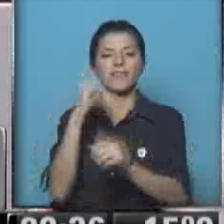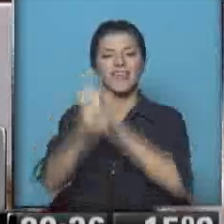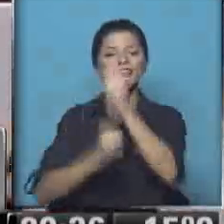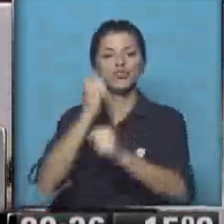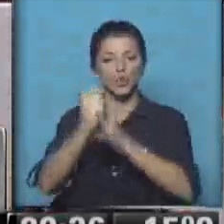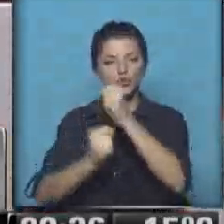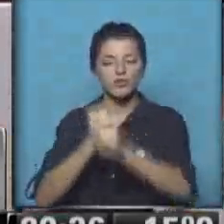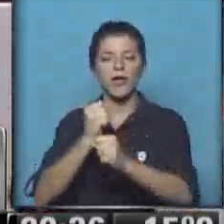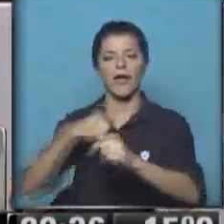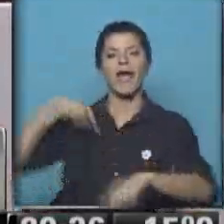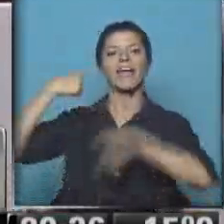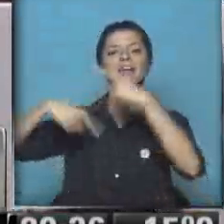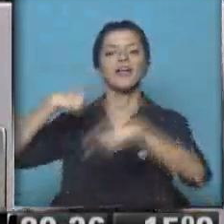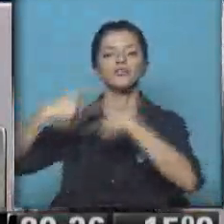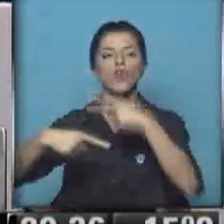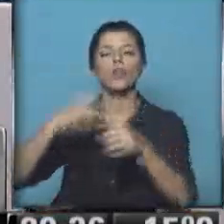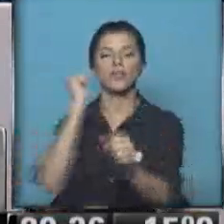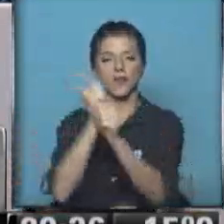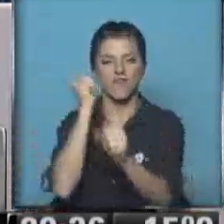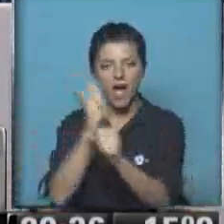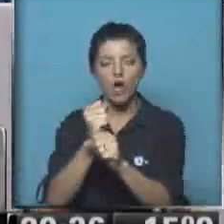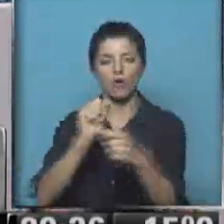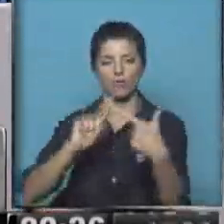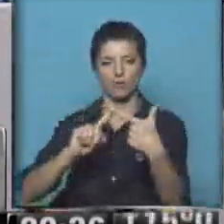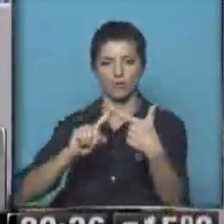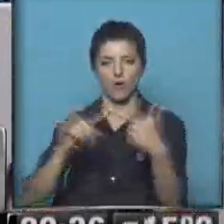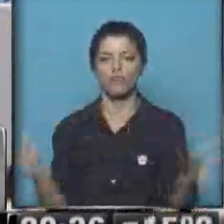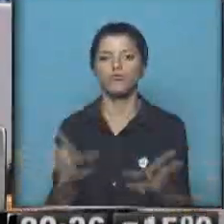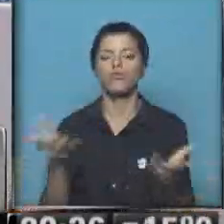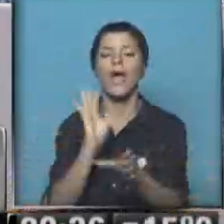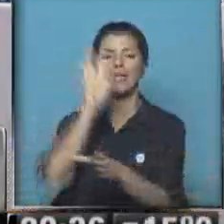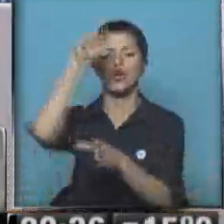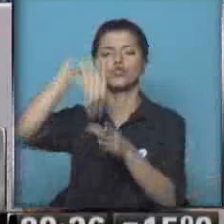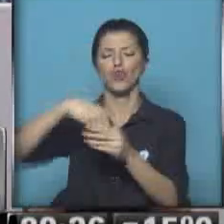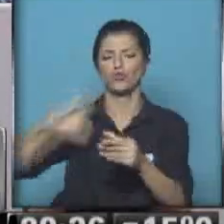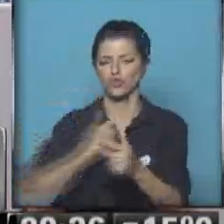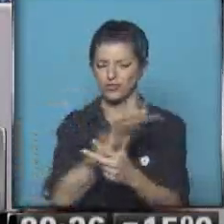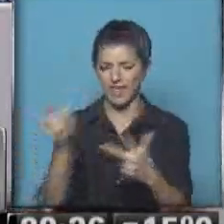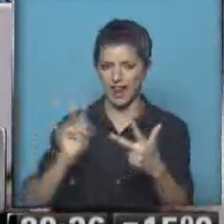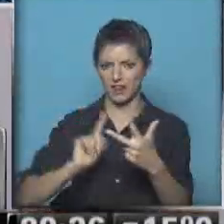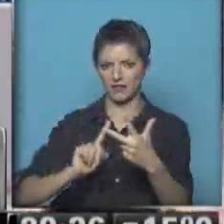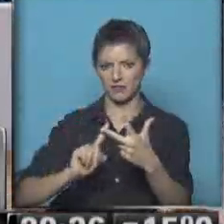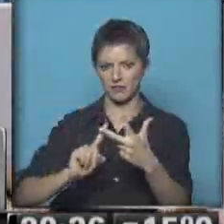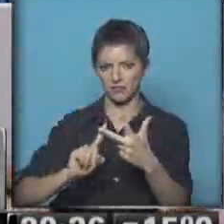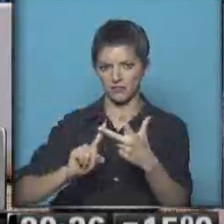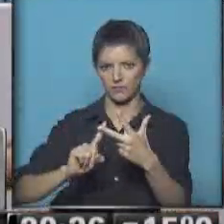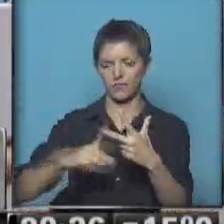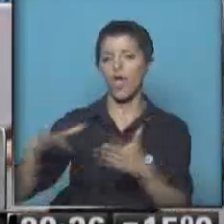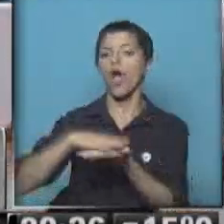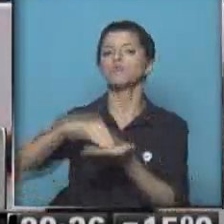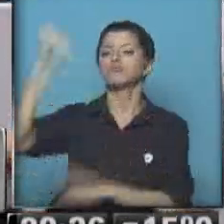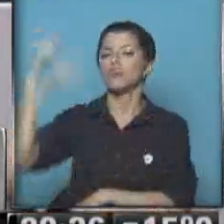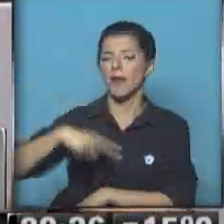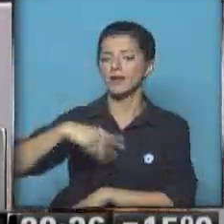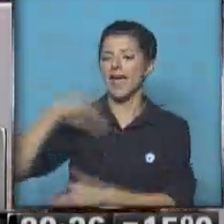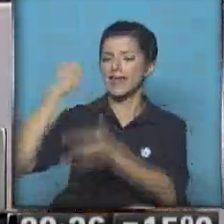de la generación de los puestos de trabajo, de la inclusión social, de la soberanía y de la